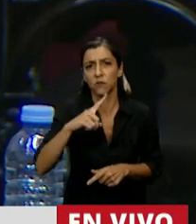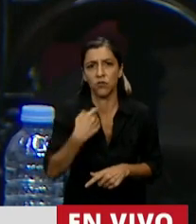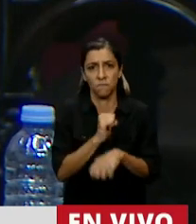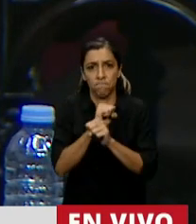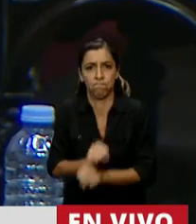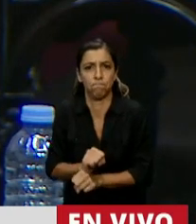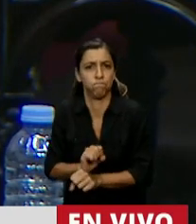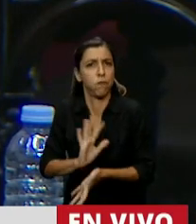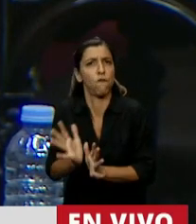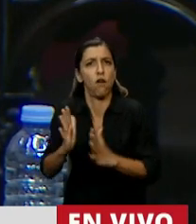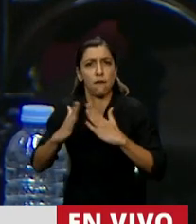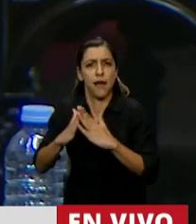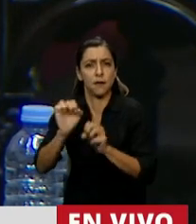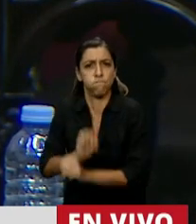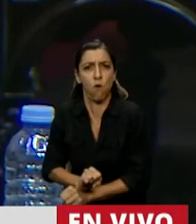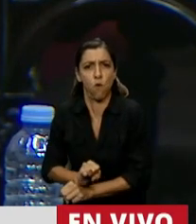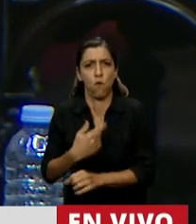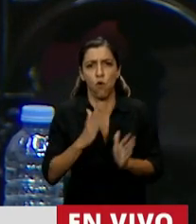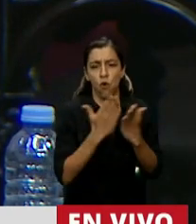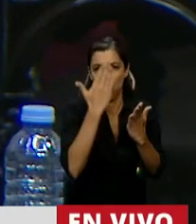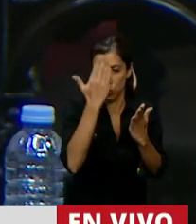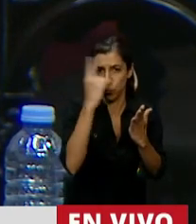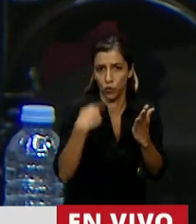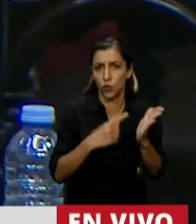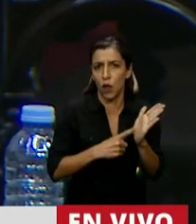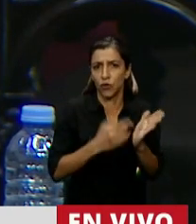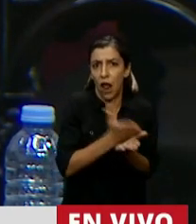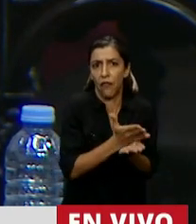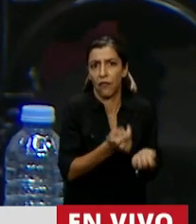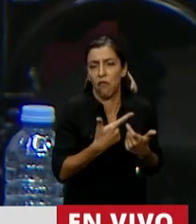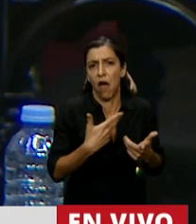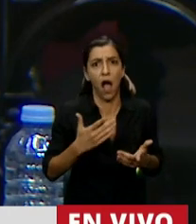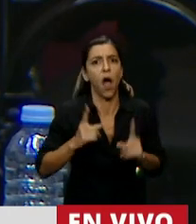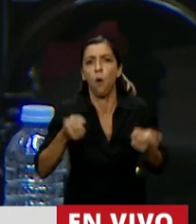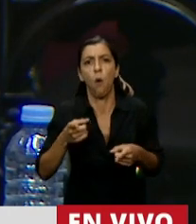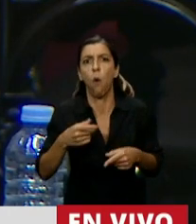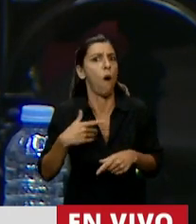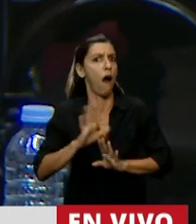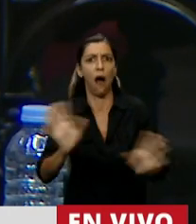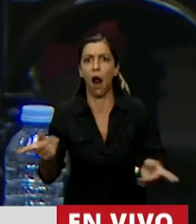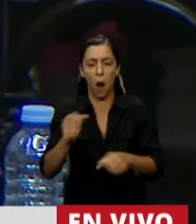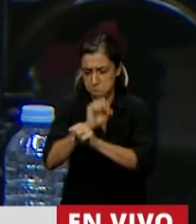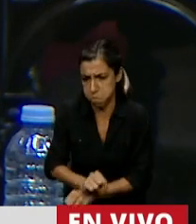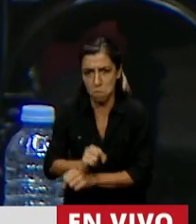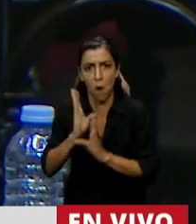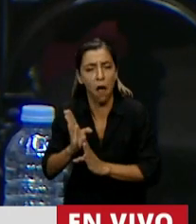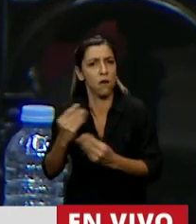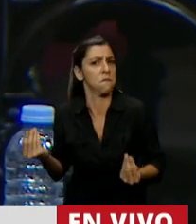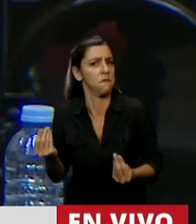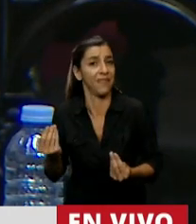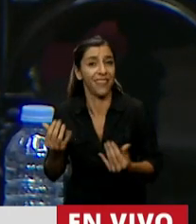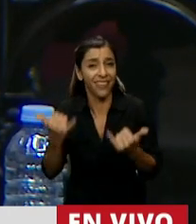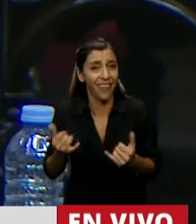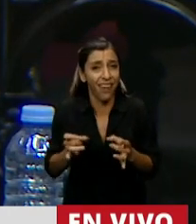constitucionales y así todos tenemos la mayor número de contagios del